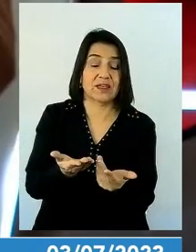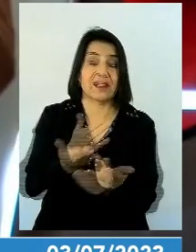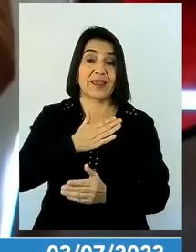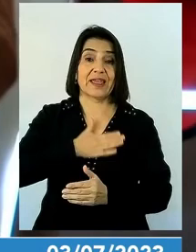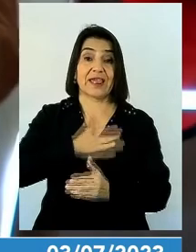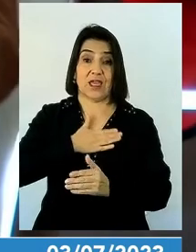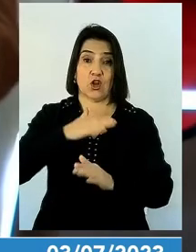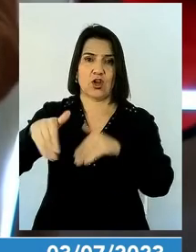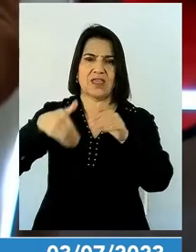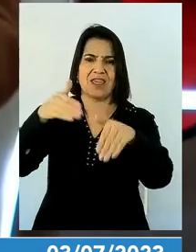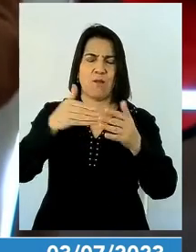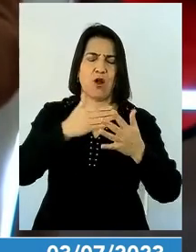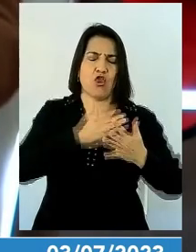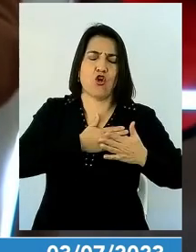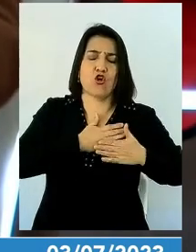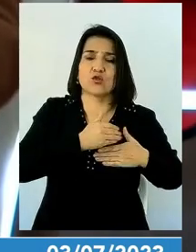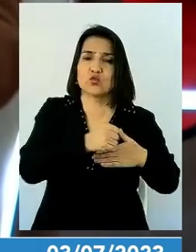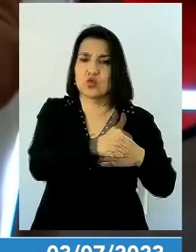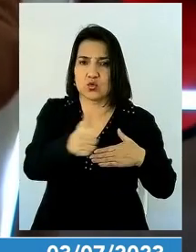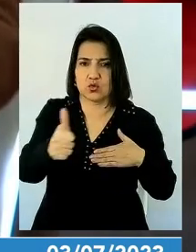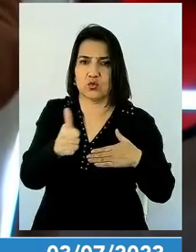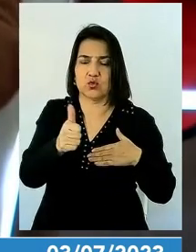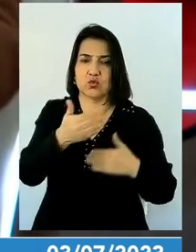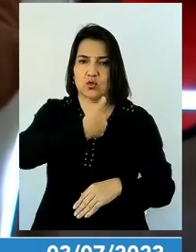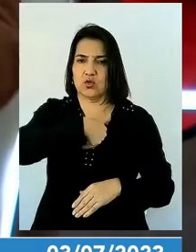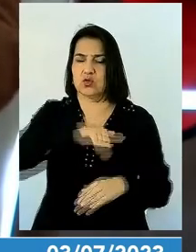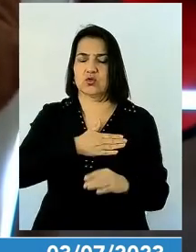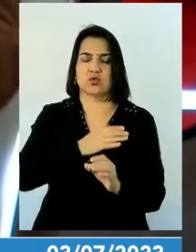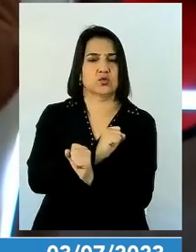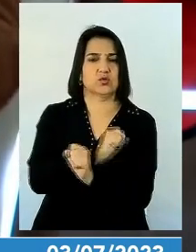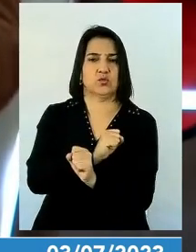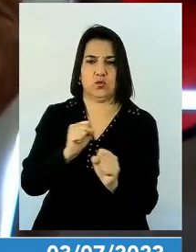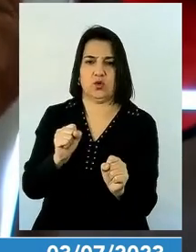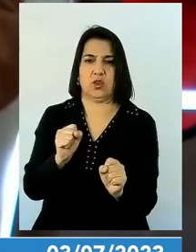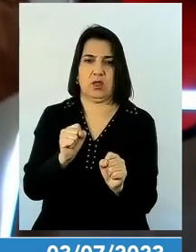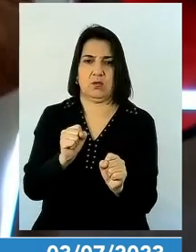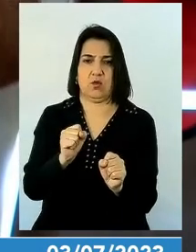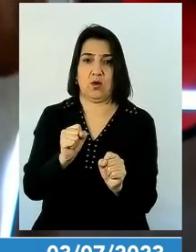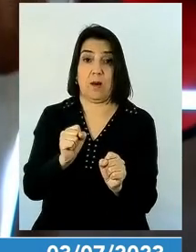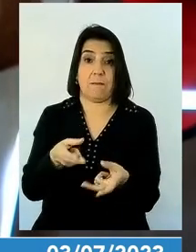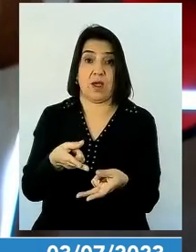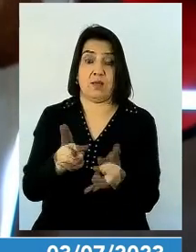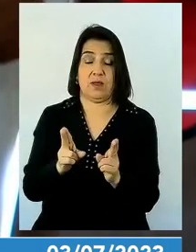a todos. Nosotros no podemos dejar que